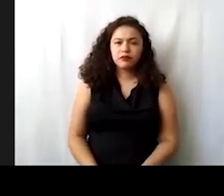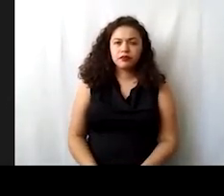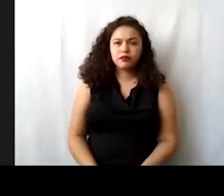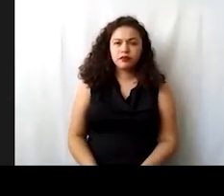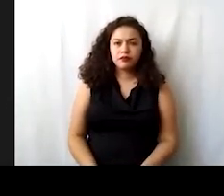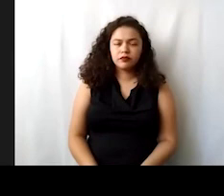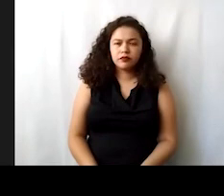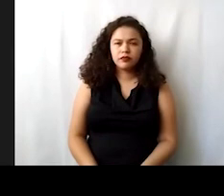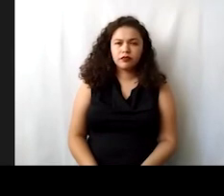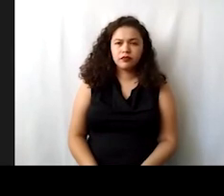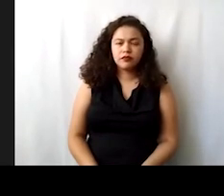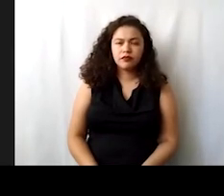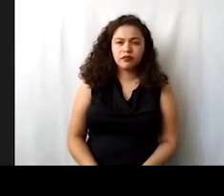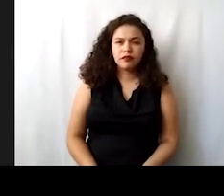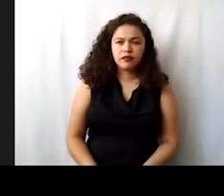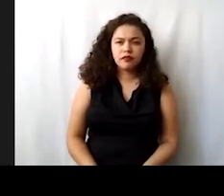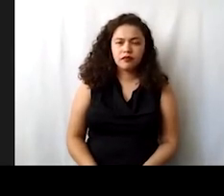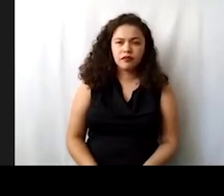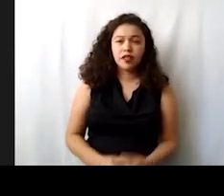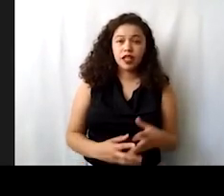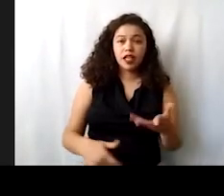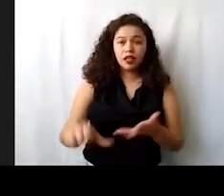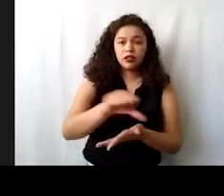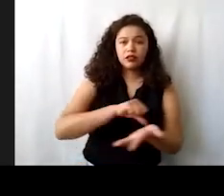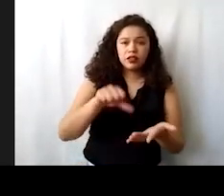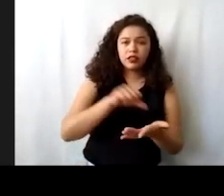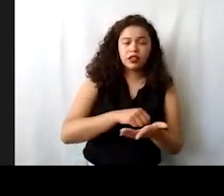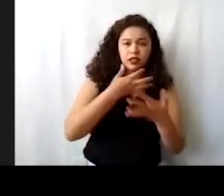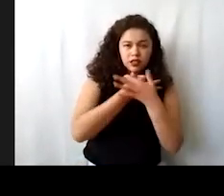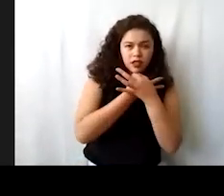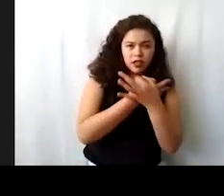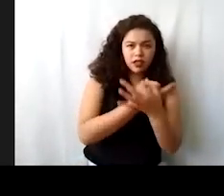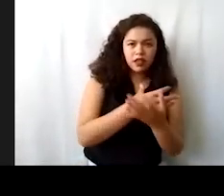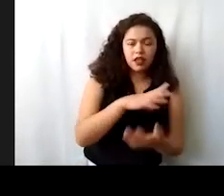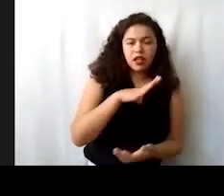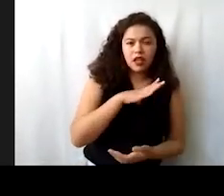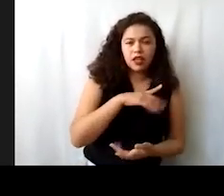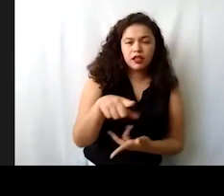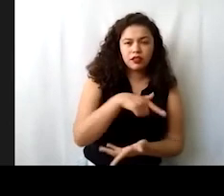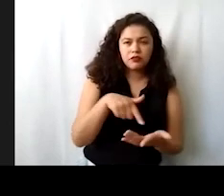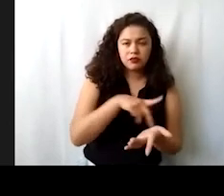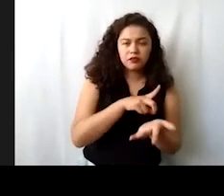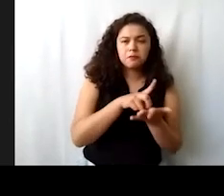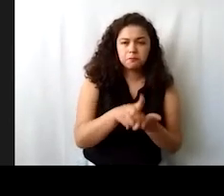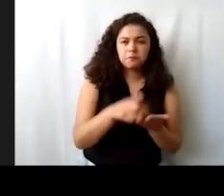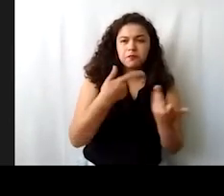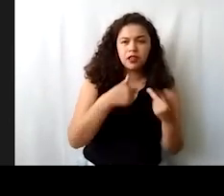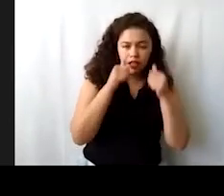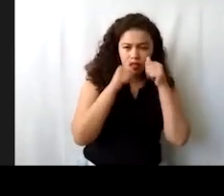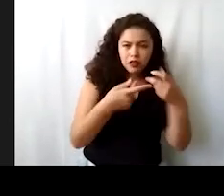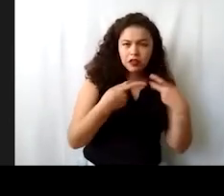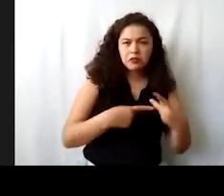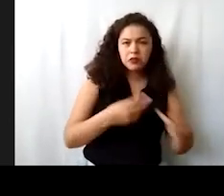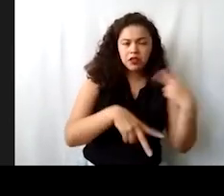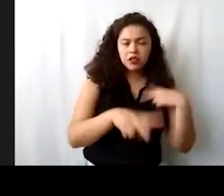Aquí tenemos un centro de rehabilitación de adicciones. ¿Sí? En este domicilio se brinda la atención a los usuarios que